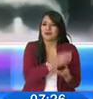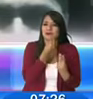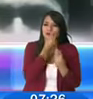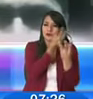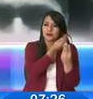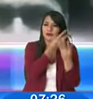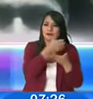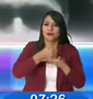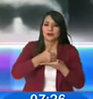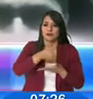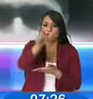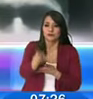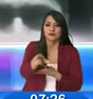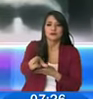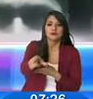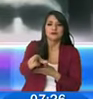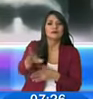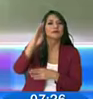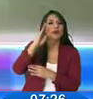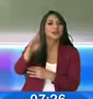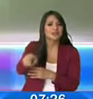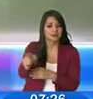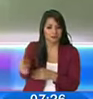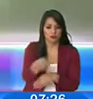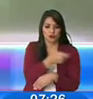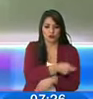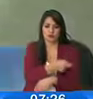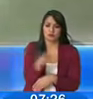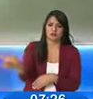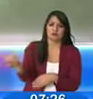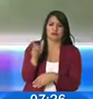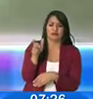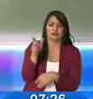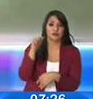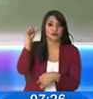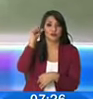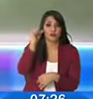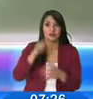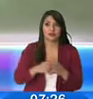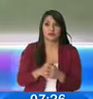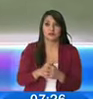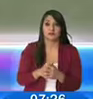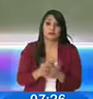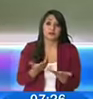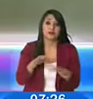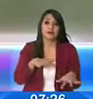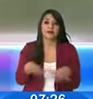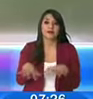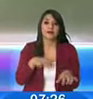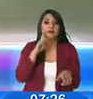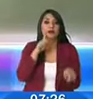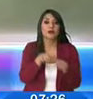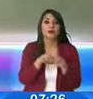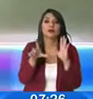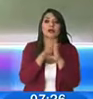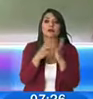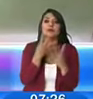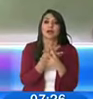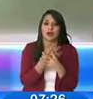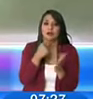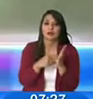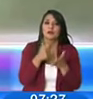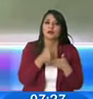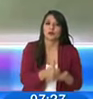presentadas por el agente Chicaiza se haya filtrado. Recuerde usted que el tema de cooperación eficaz es un acto que se hace de acuerdo al Código Orgánico Integral